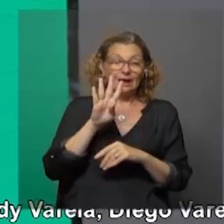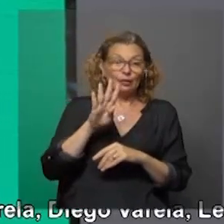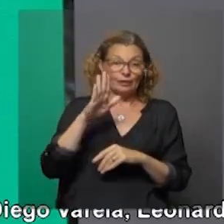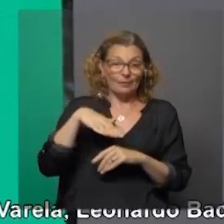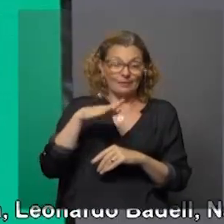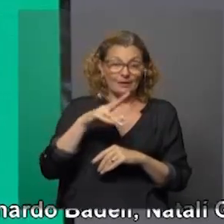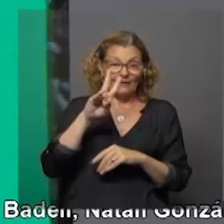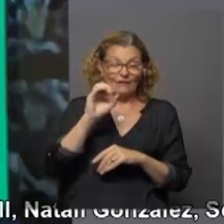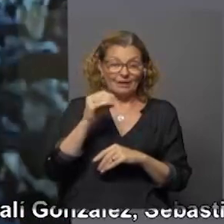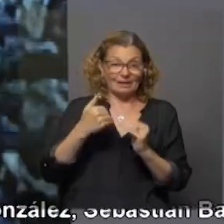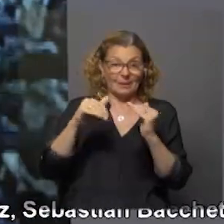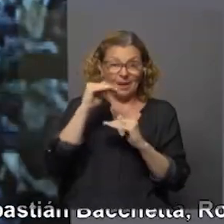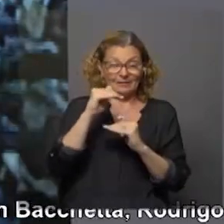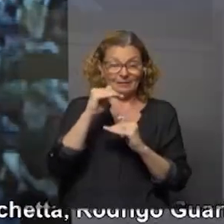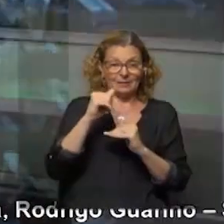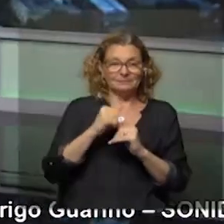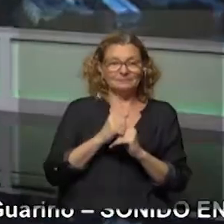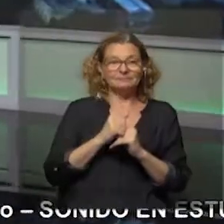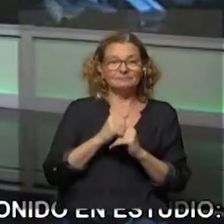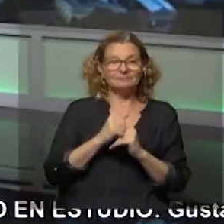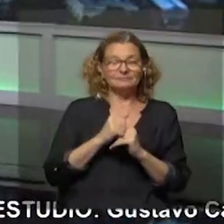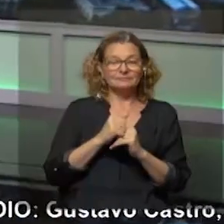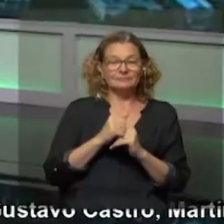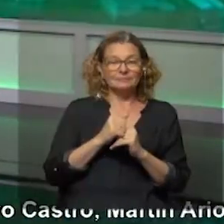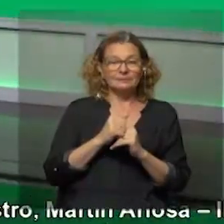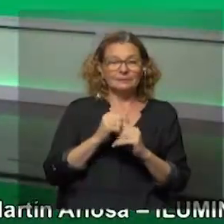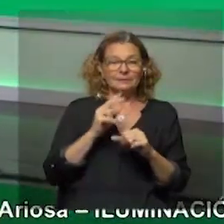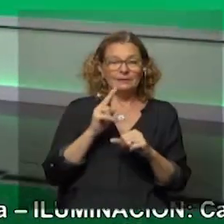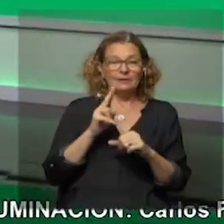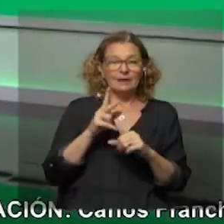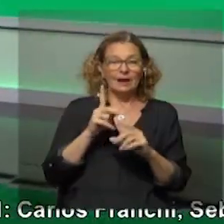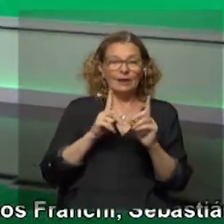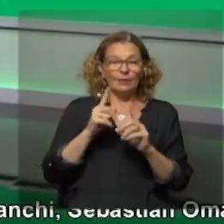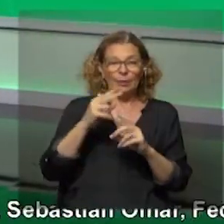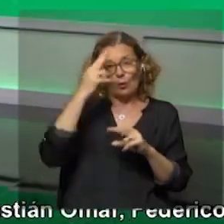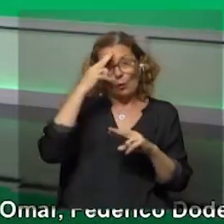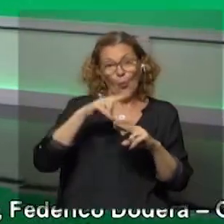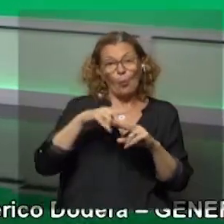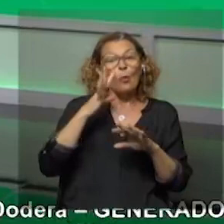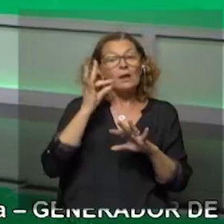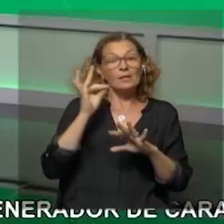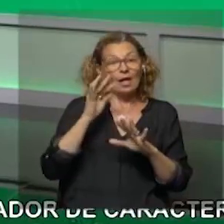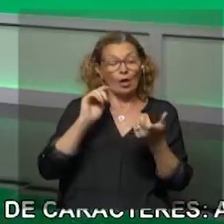y 20 la máxima para el viernes cuidado momentos ideales para enfermarse